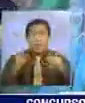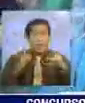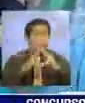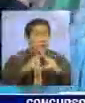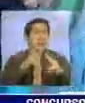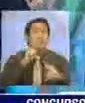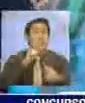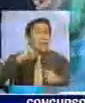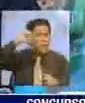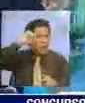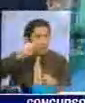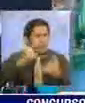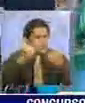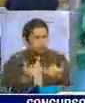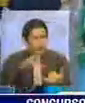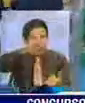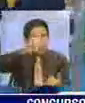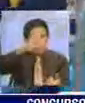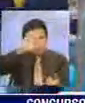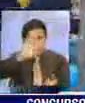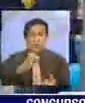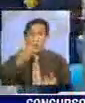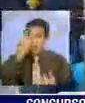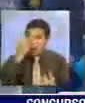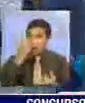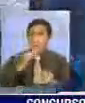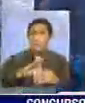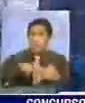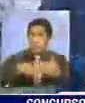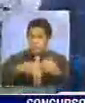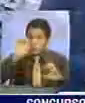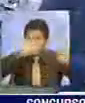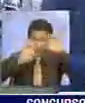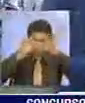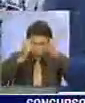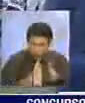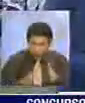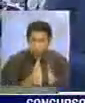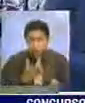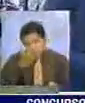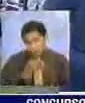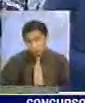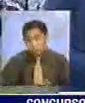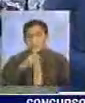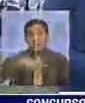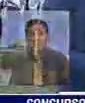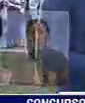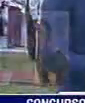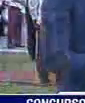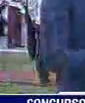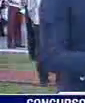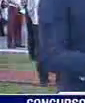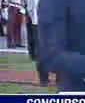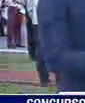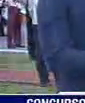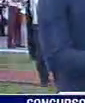el resultado ya. Meche. ¿Están preparados ya? ¿Ustedes ya tienen el ganador, al cierre del jurado, si ya lo tienen?